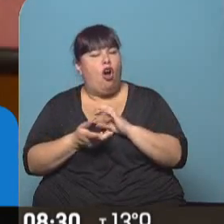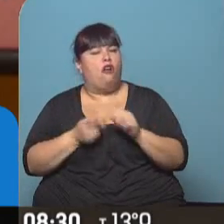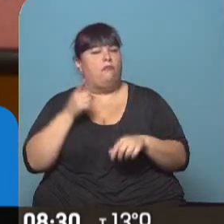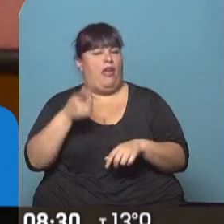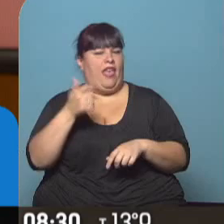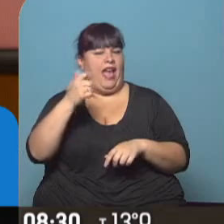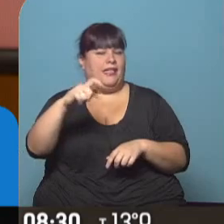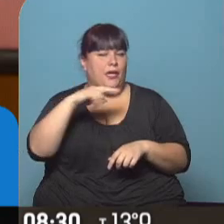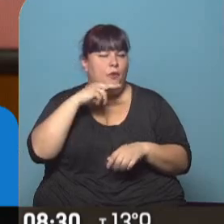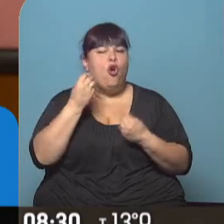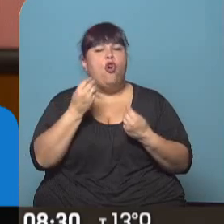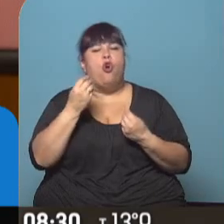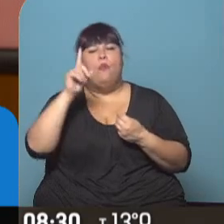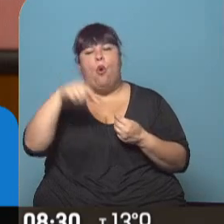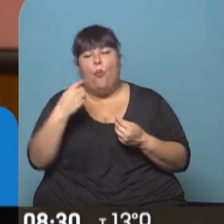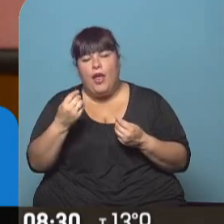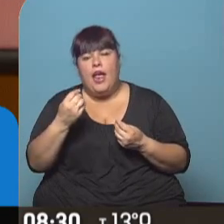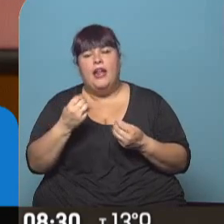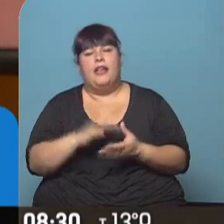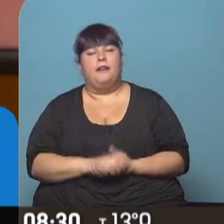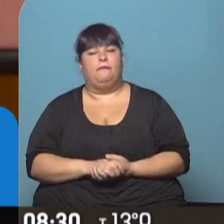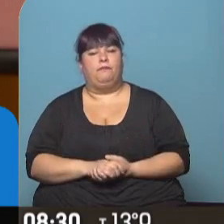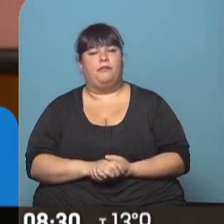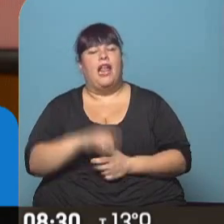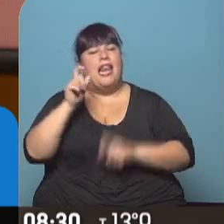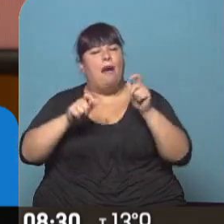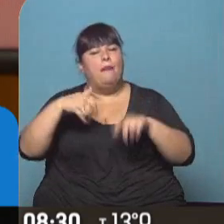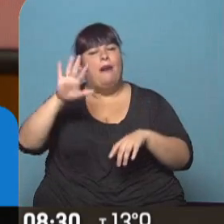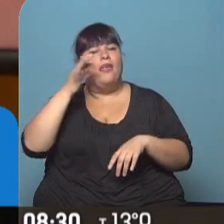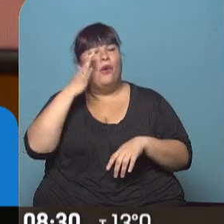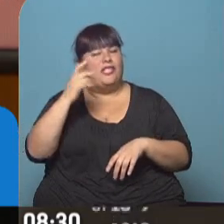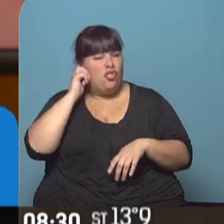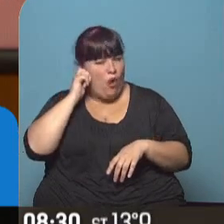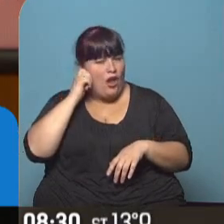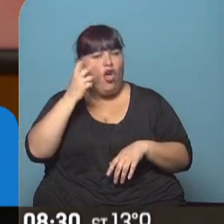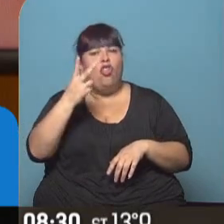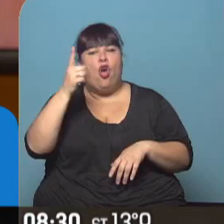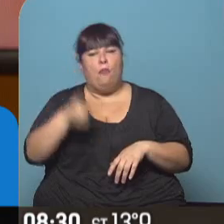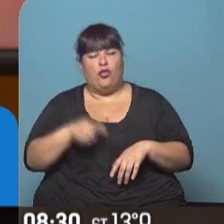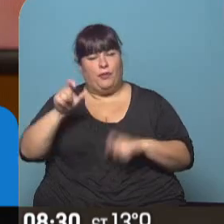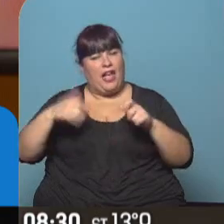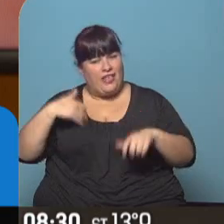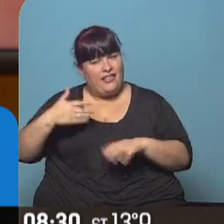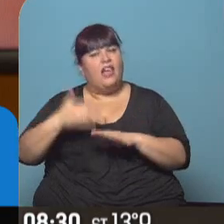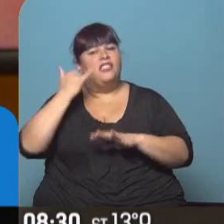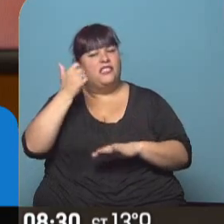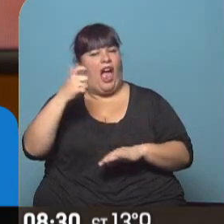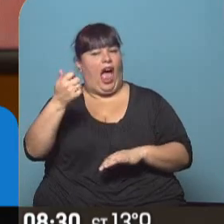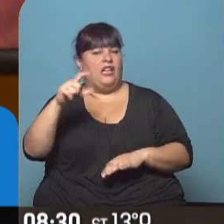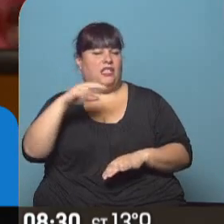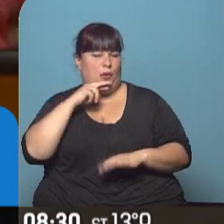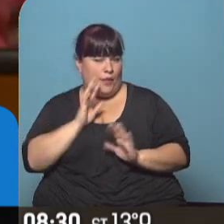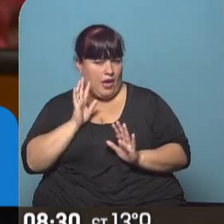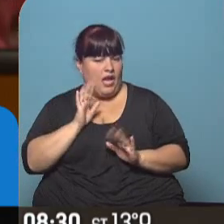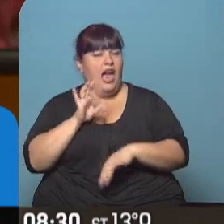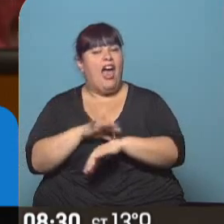de la ACV, de cómo se presenta, y en la población mayor de 45 años, un 2% de los argentinos han tenido un accidente cerebrovascular.